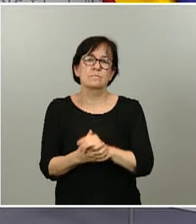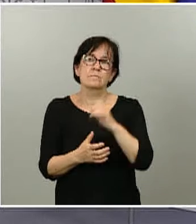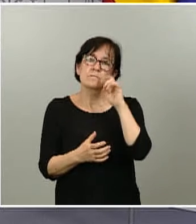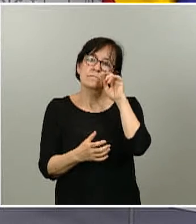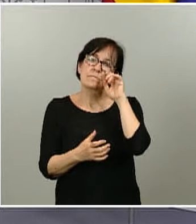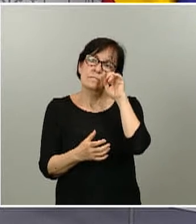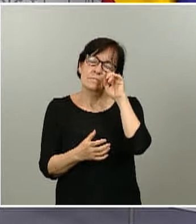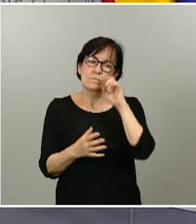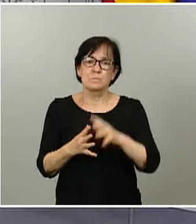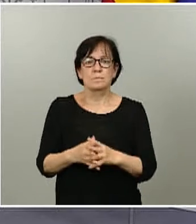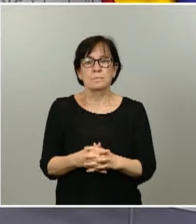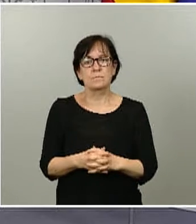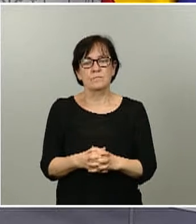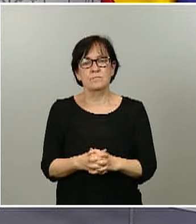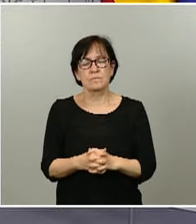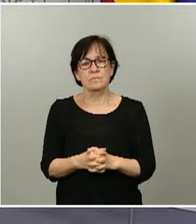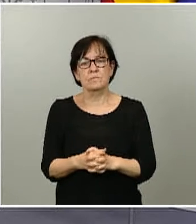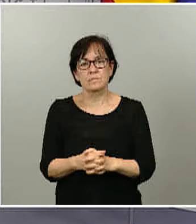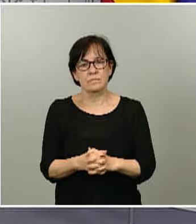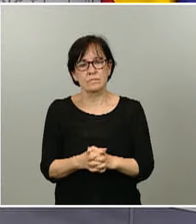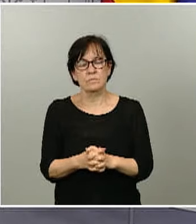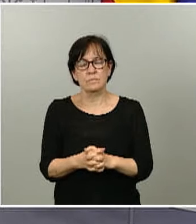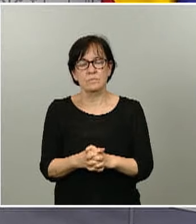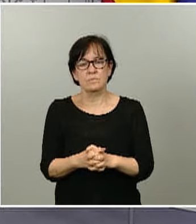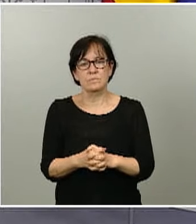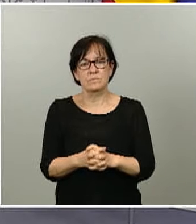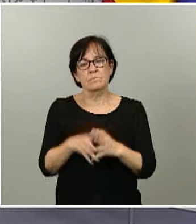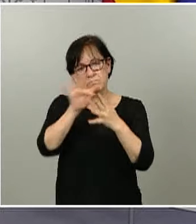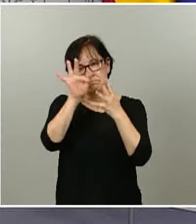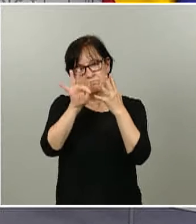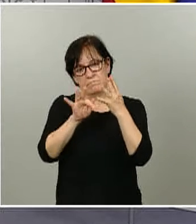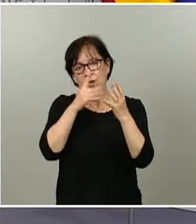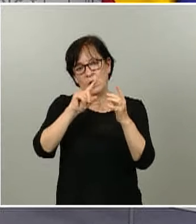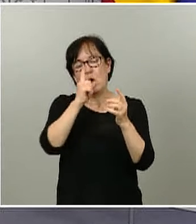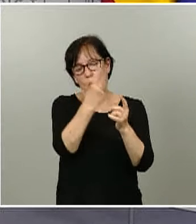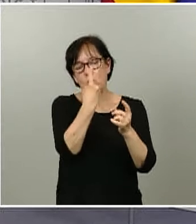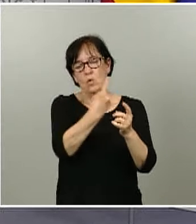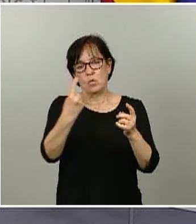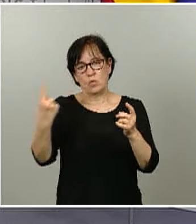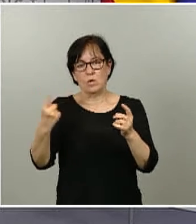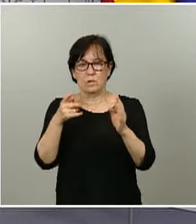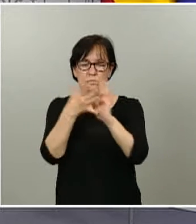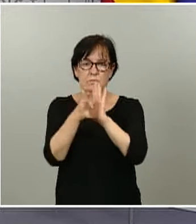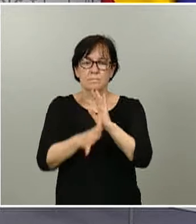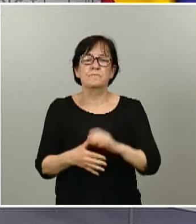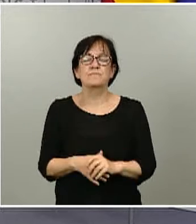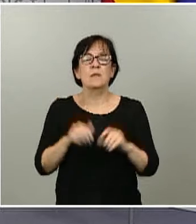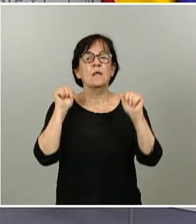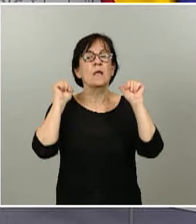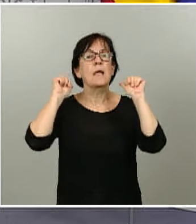la Televisión del Principado de Asturias, El Siglo, Onda Madrid, The Guardian, El Independiente y el Grupo Nervión. Vamos a comenzar